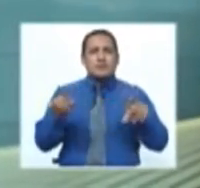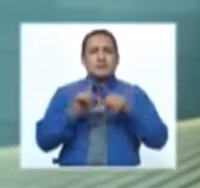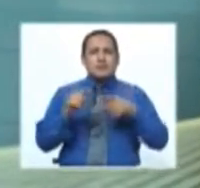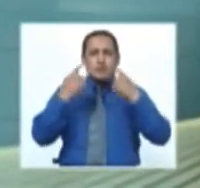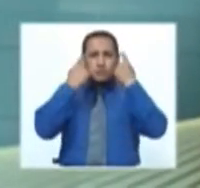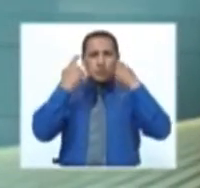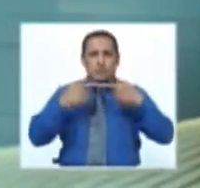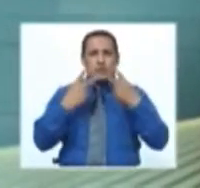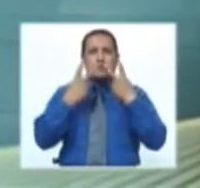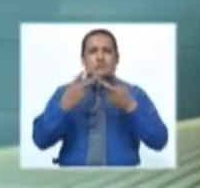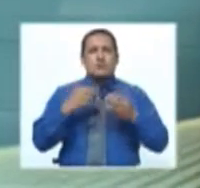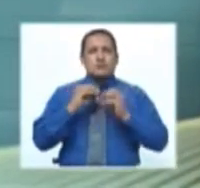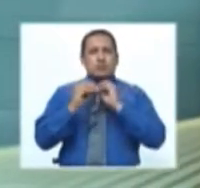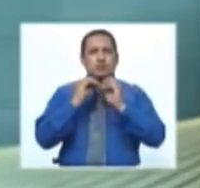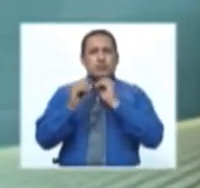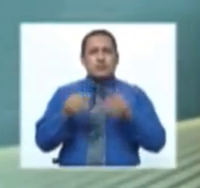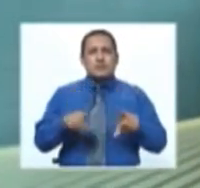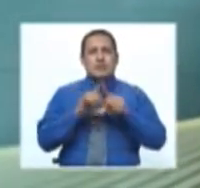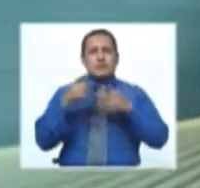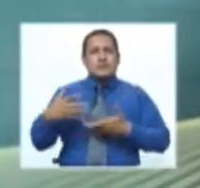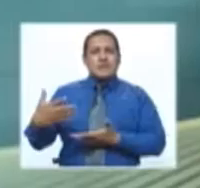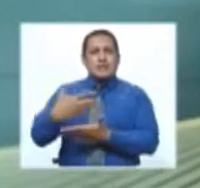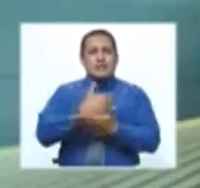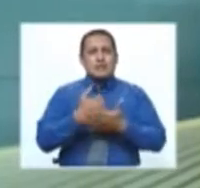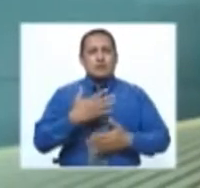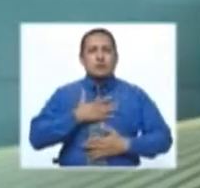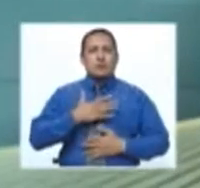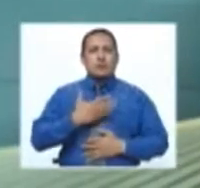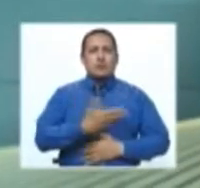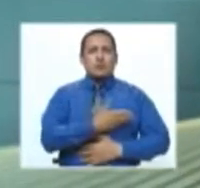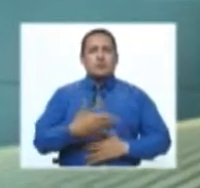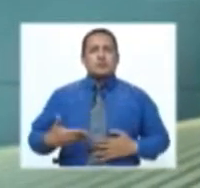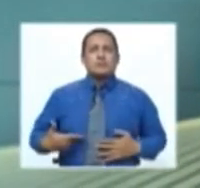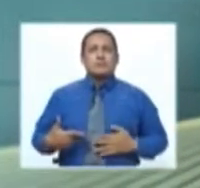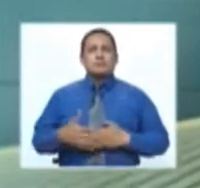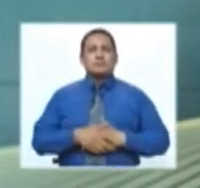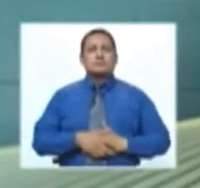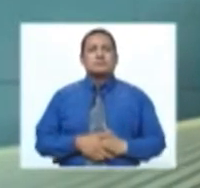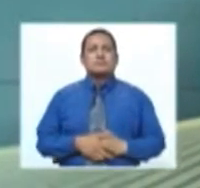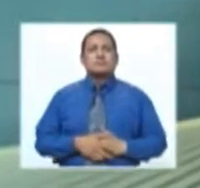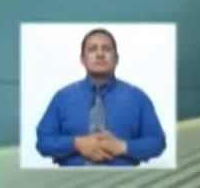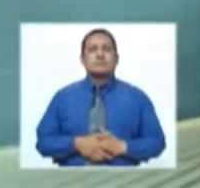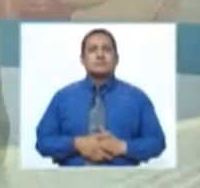en las decisiones y en los mecanismos de cautela de los bienes estatales.